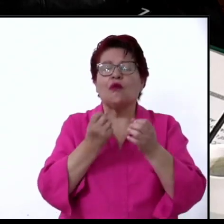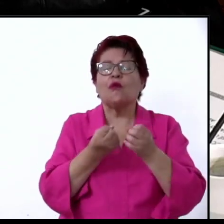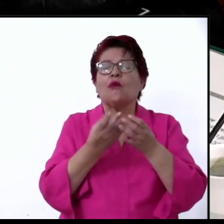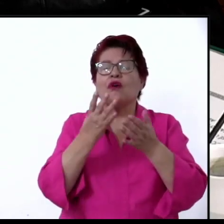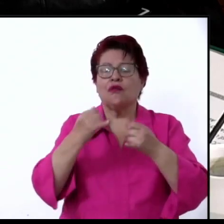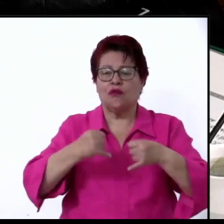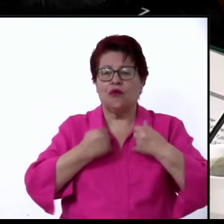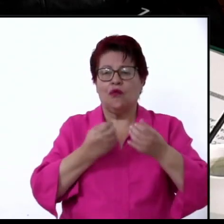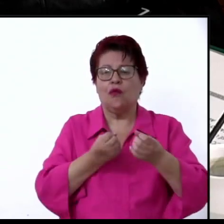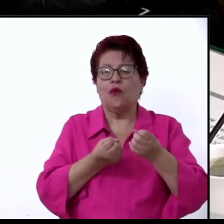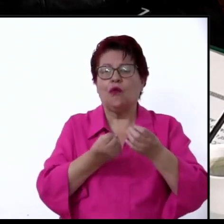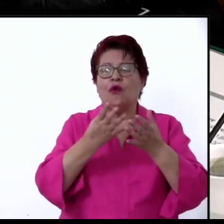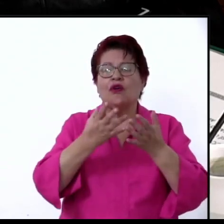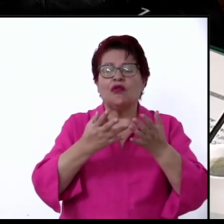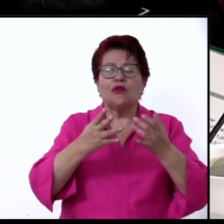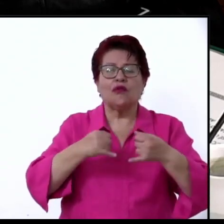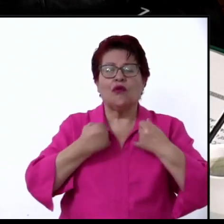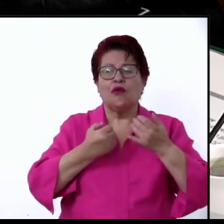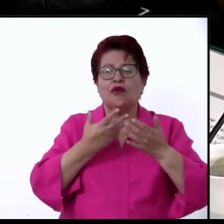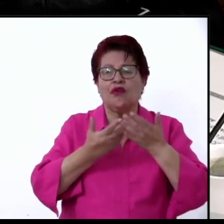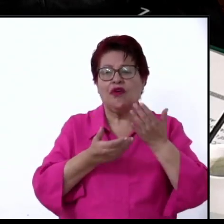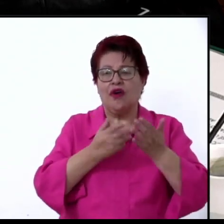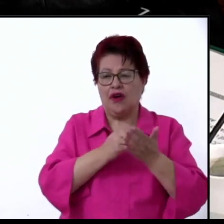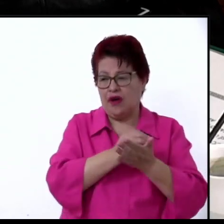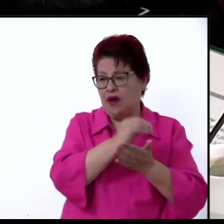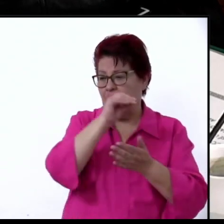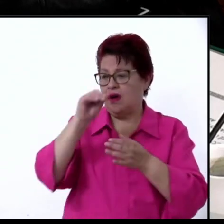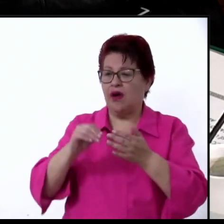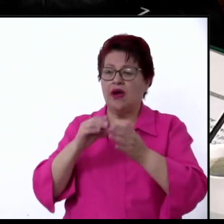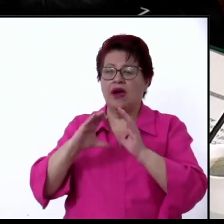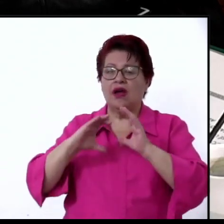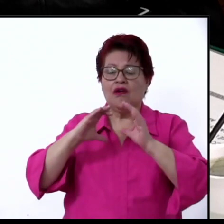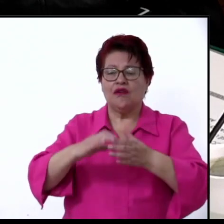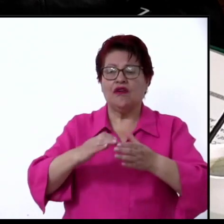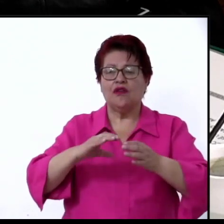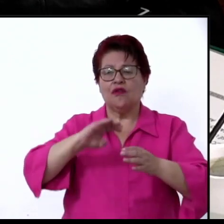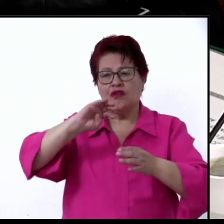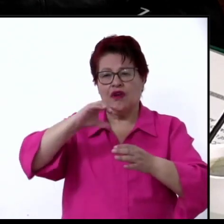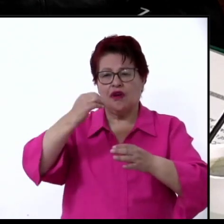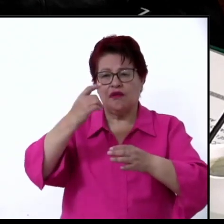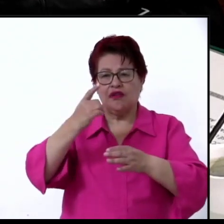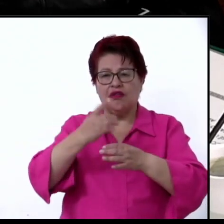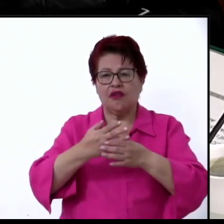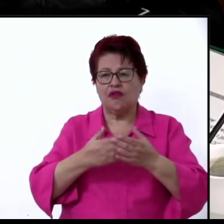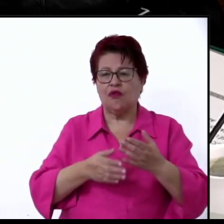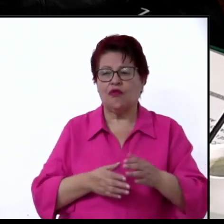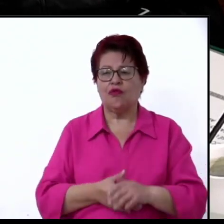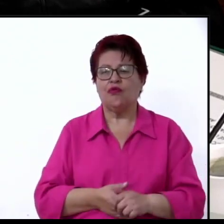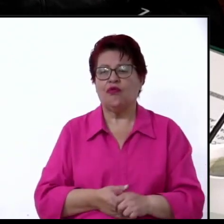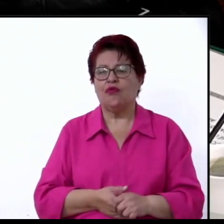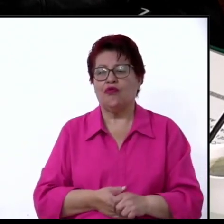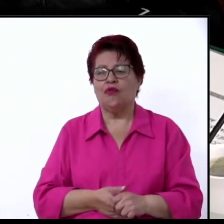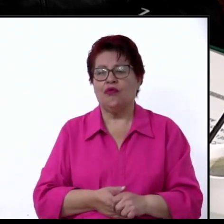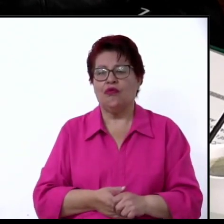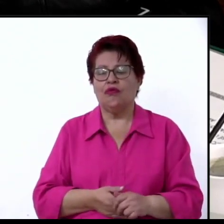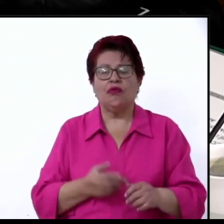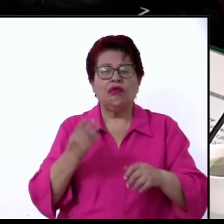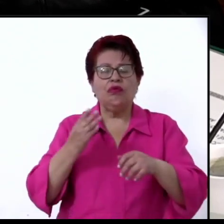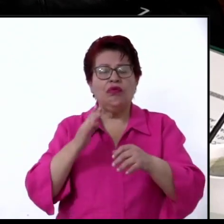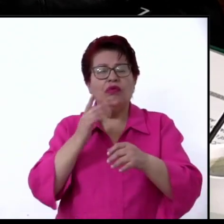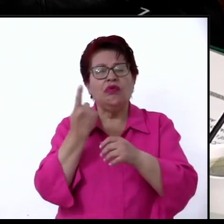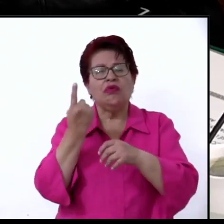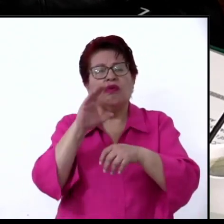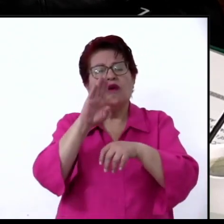cuántos de ellos han sido contratados en estos centros de capacitación. ¿Qué beneficios se les